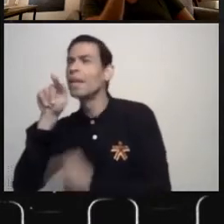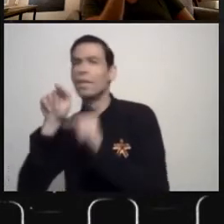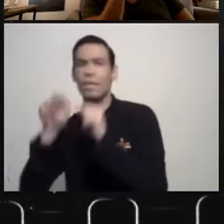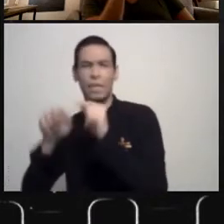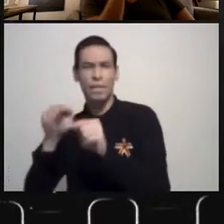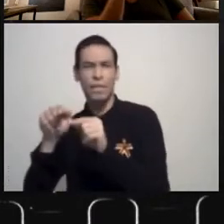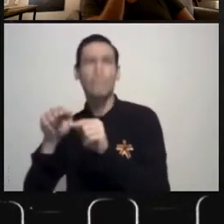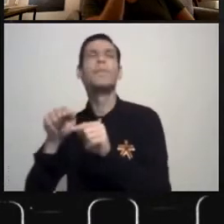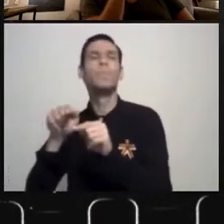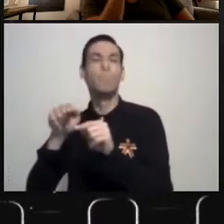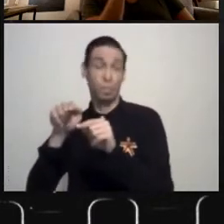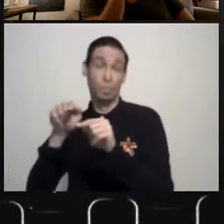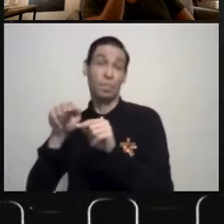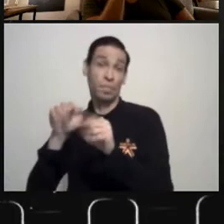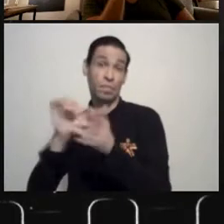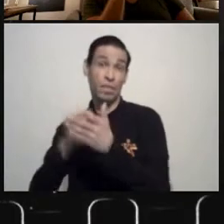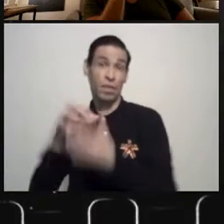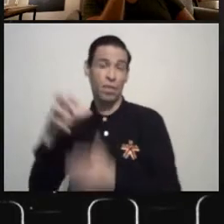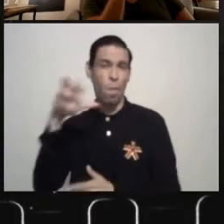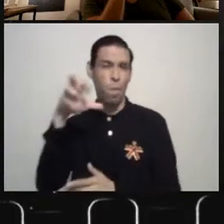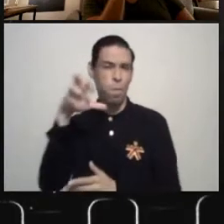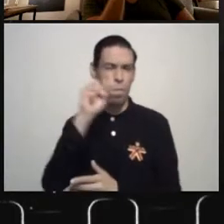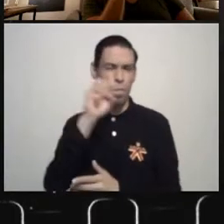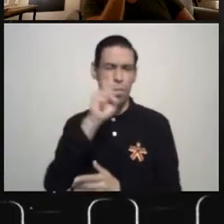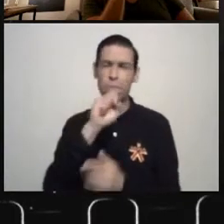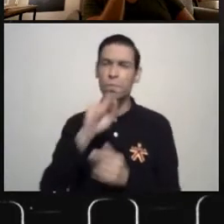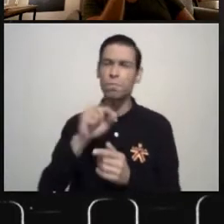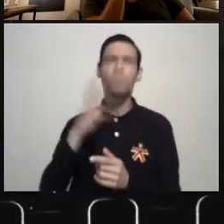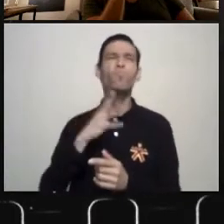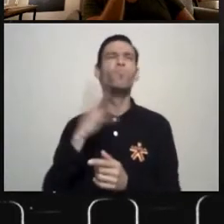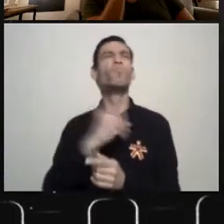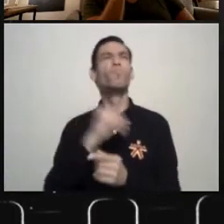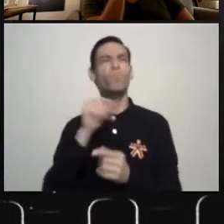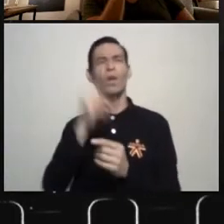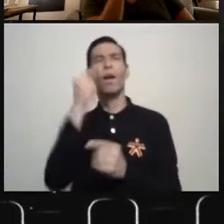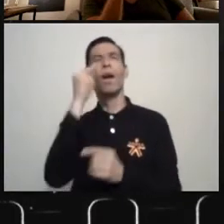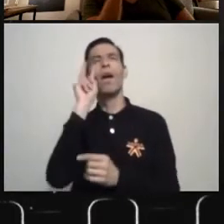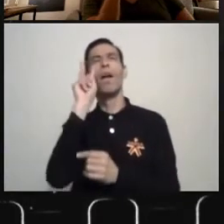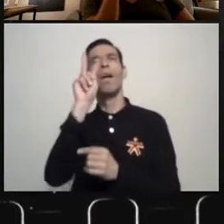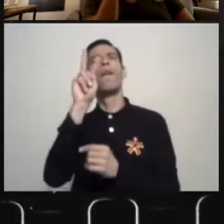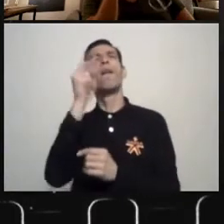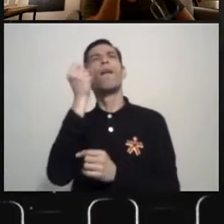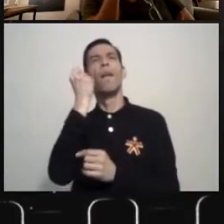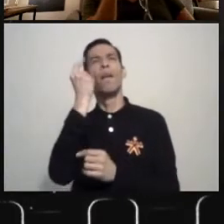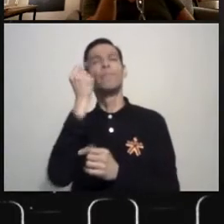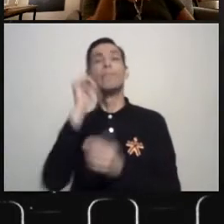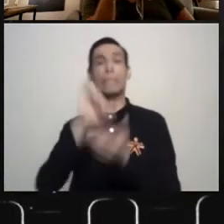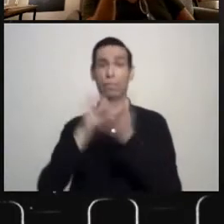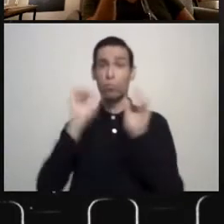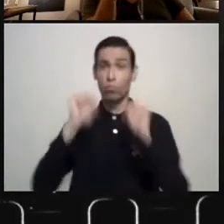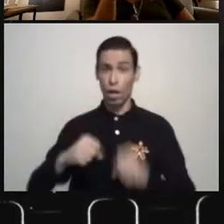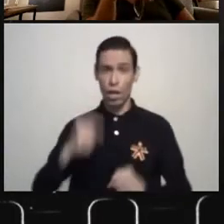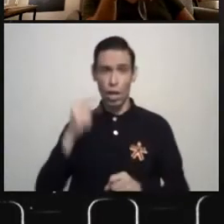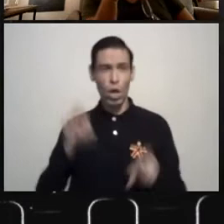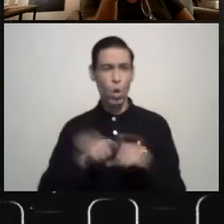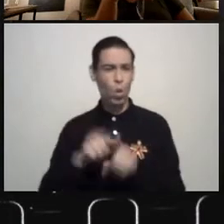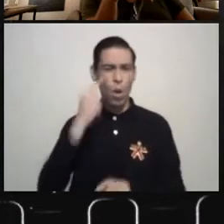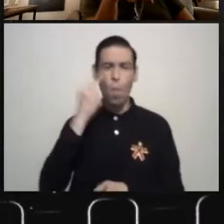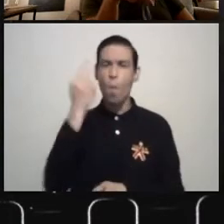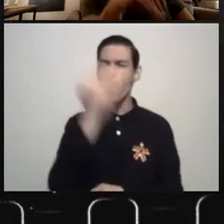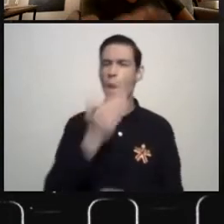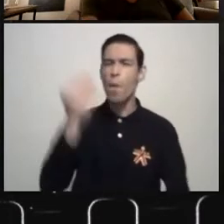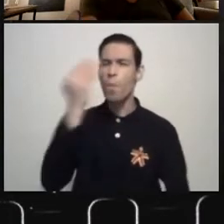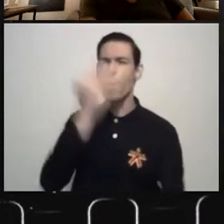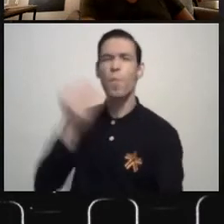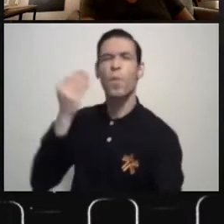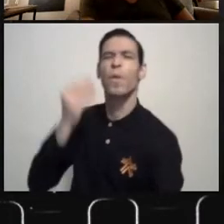que nosotros podamos entender. Y ahí creo que hay mucho por explorar, ¿no? Y no solo en Colombia, pues, sino en la filmografía